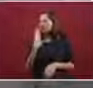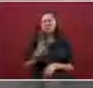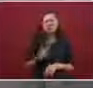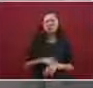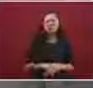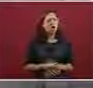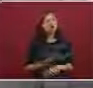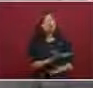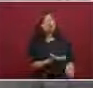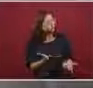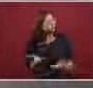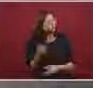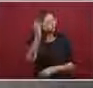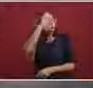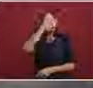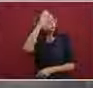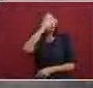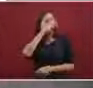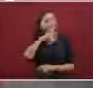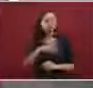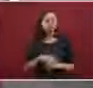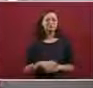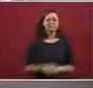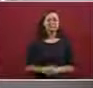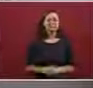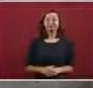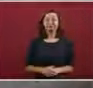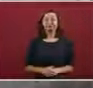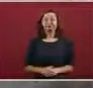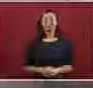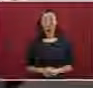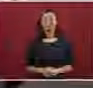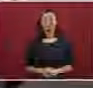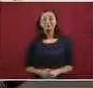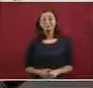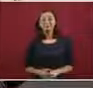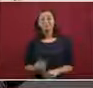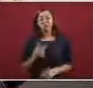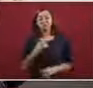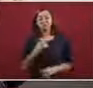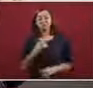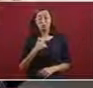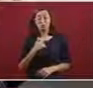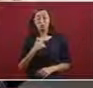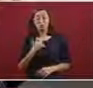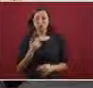permitía. Nosotros estábamos en oposición y me tocó